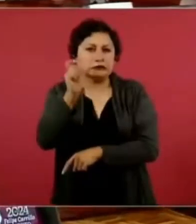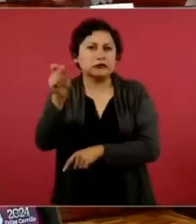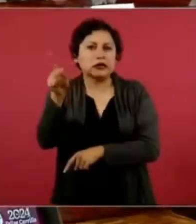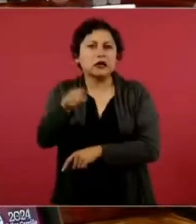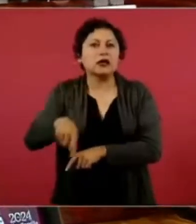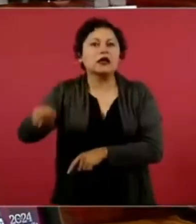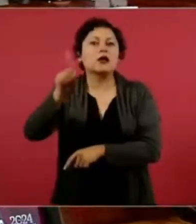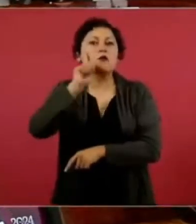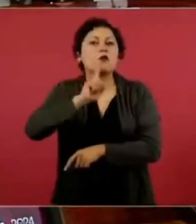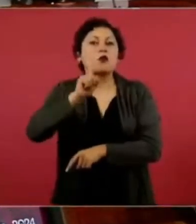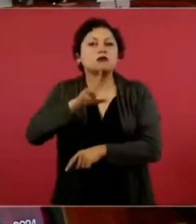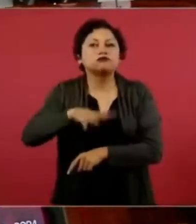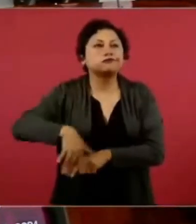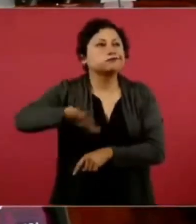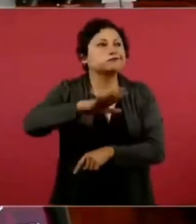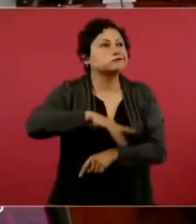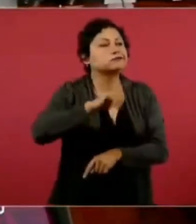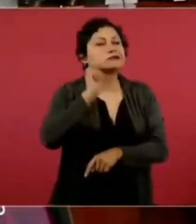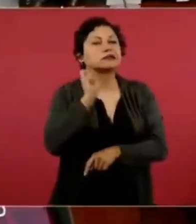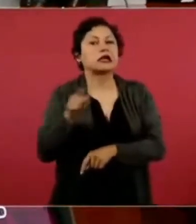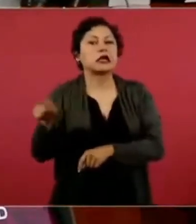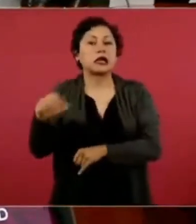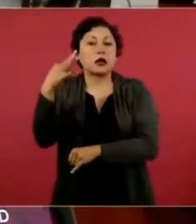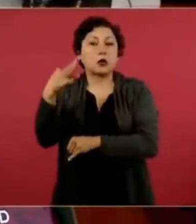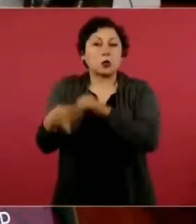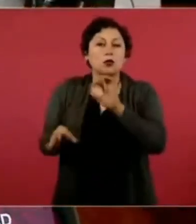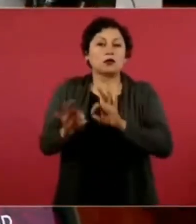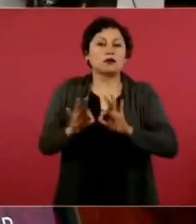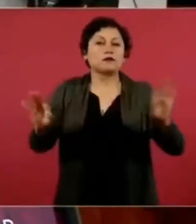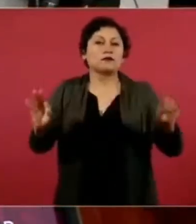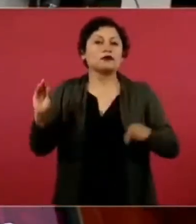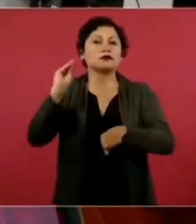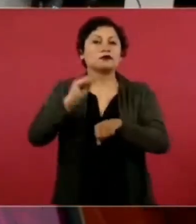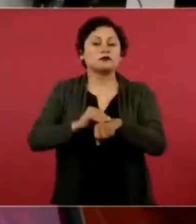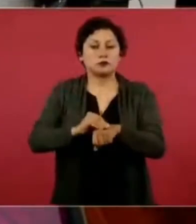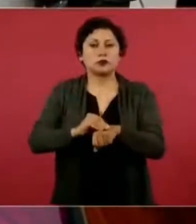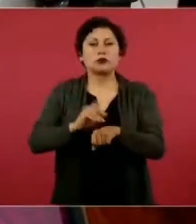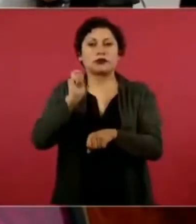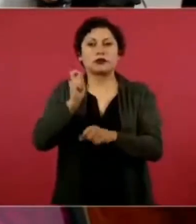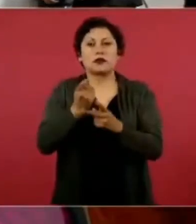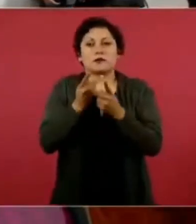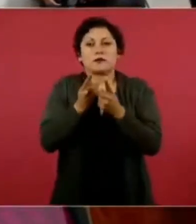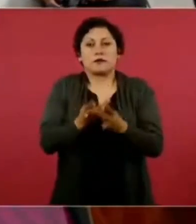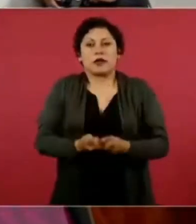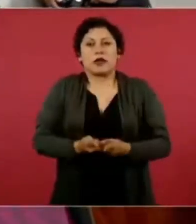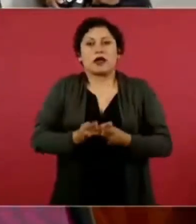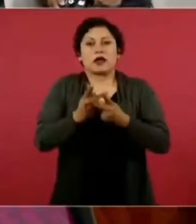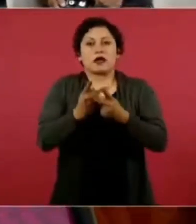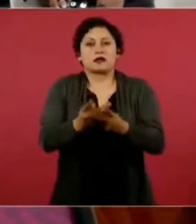forzadas y finaliza con la frase, la paciencia es virtud guerrera, de guerrero.